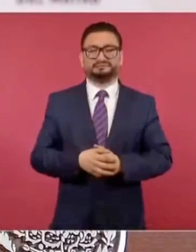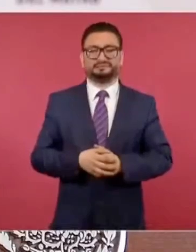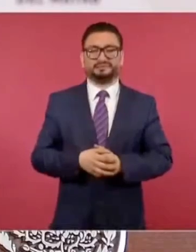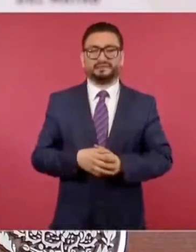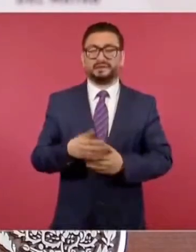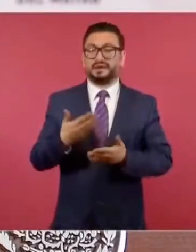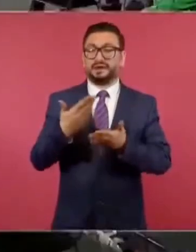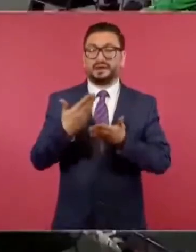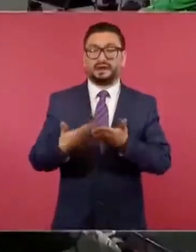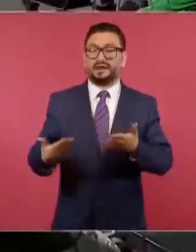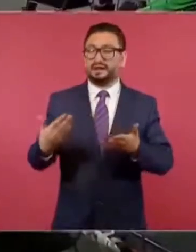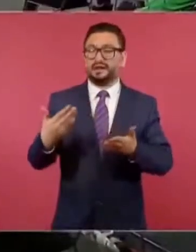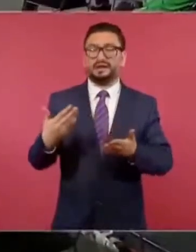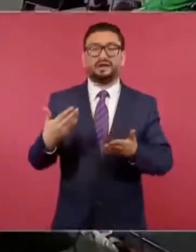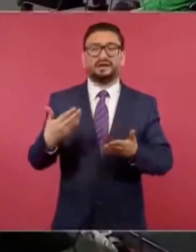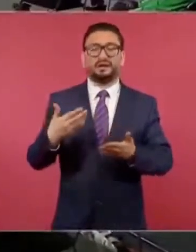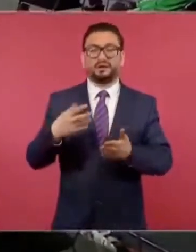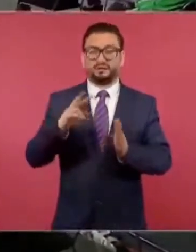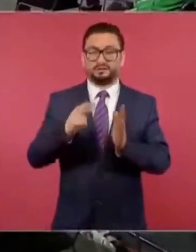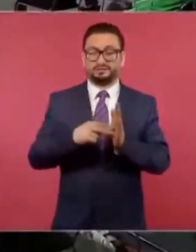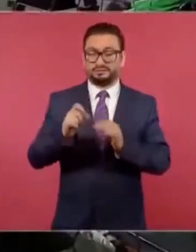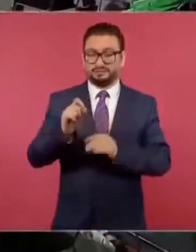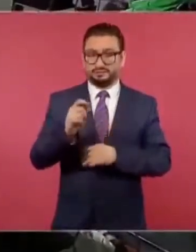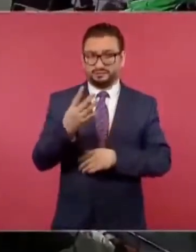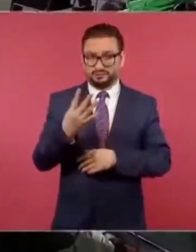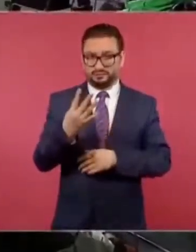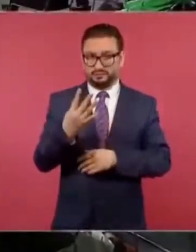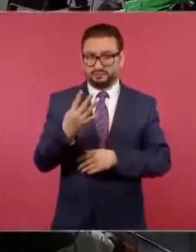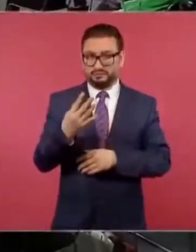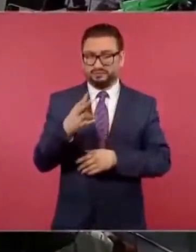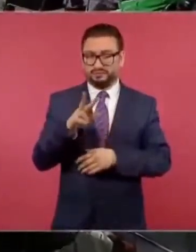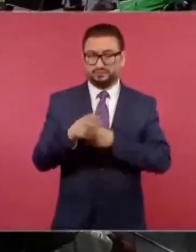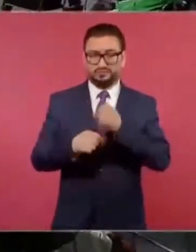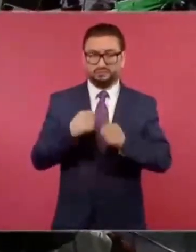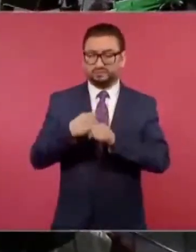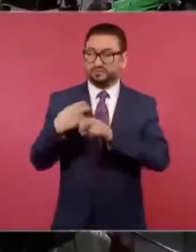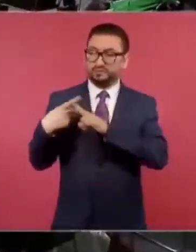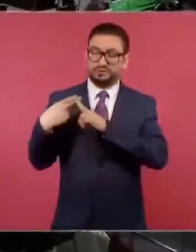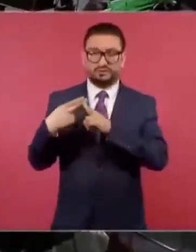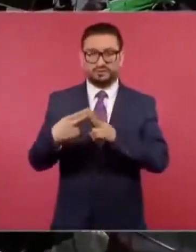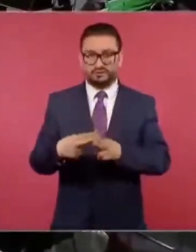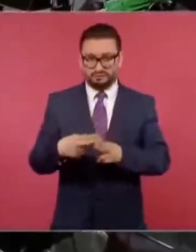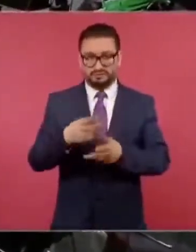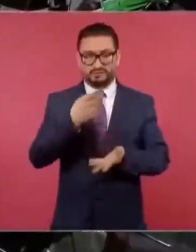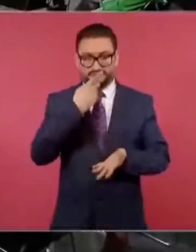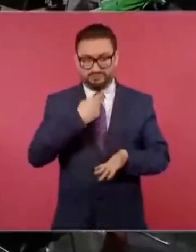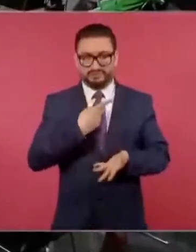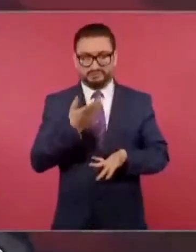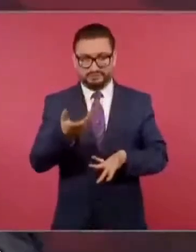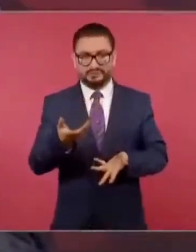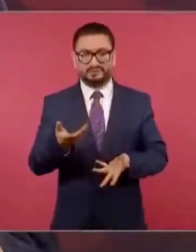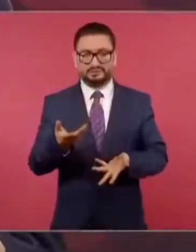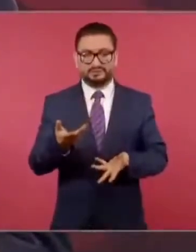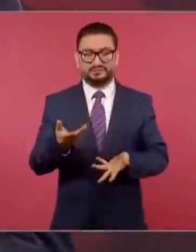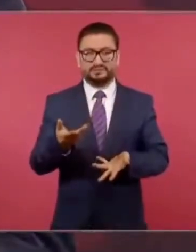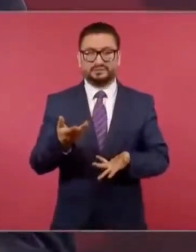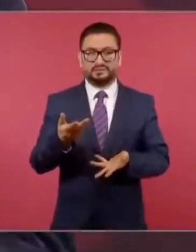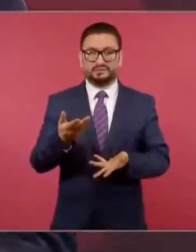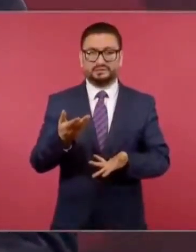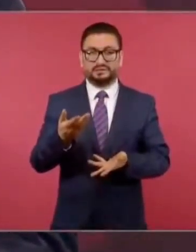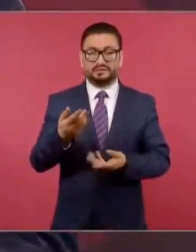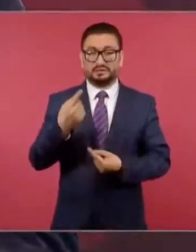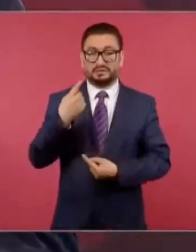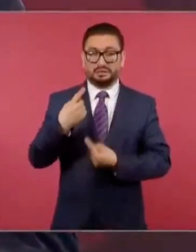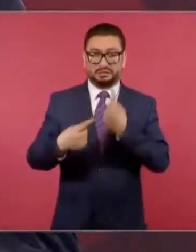Ahora, 2024, 18 años, pues que me diga que soy un